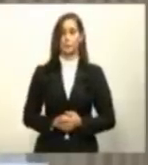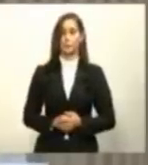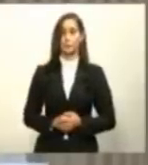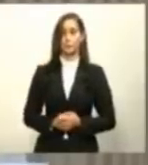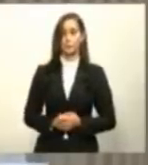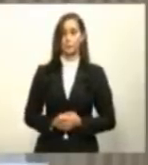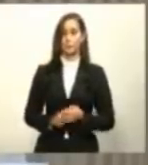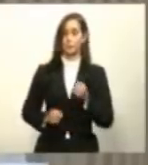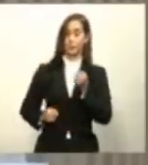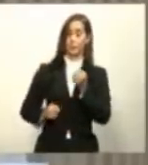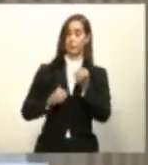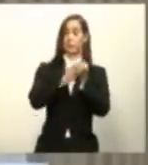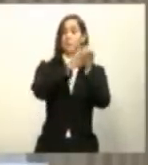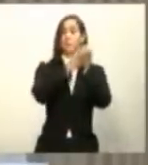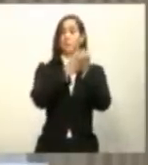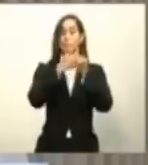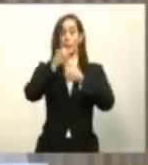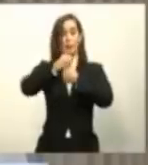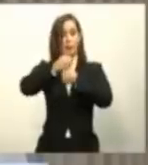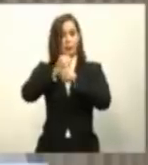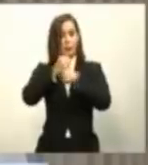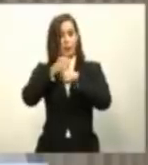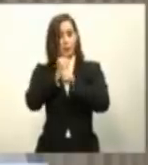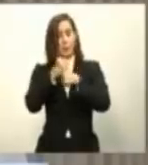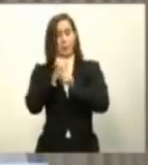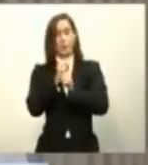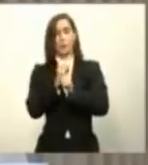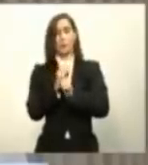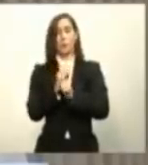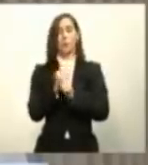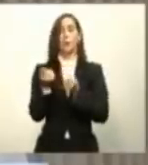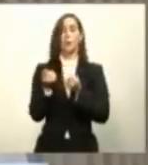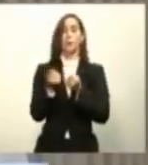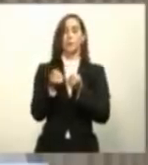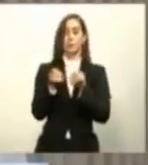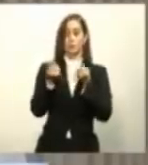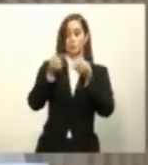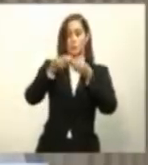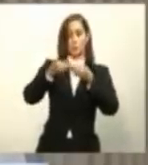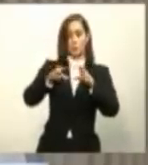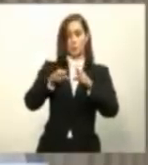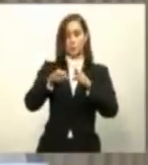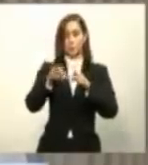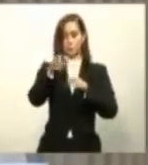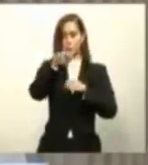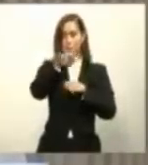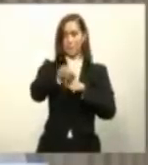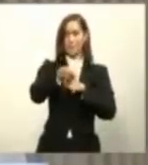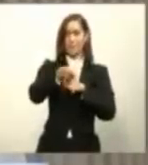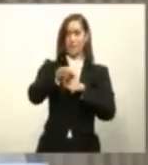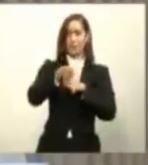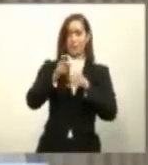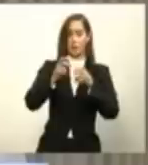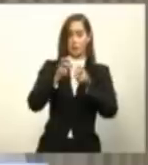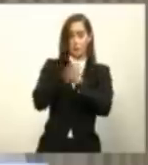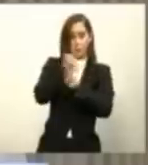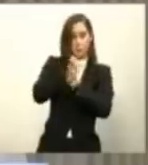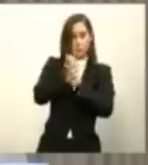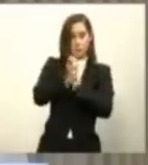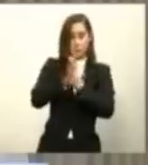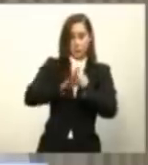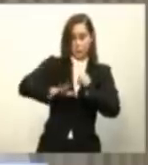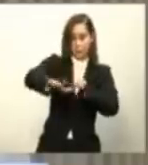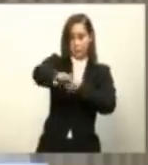fomentar la producción de productos biodegradables en lugar de aquellos que dañan el medio